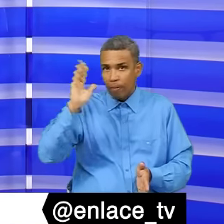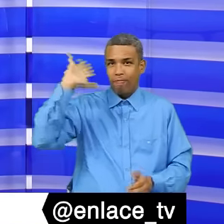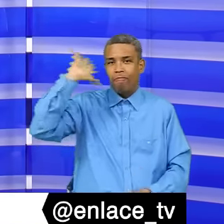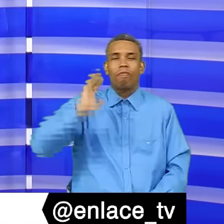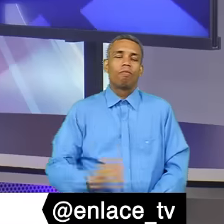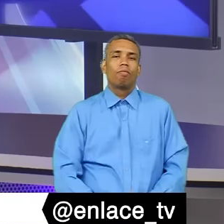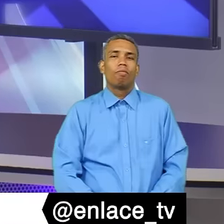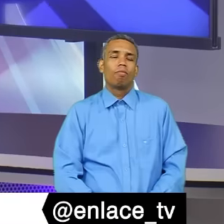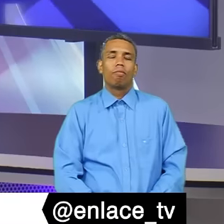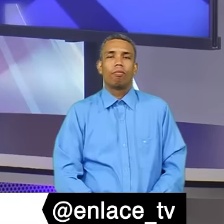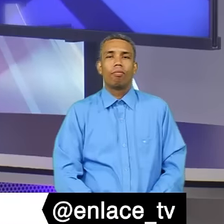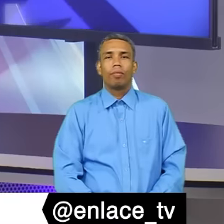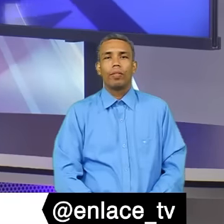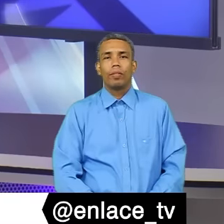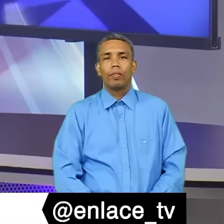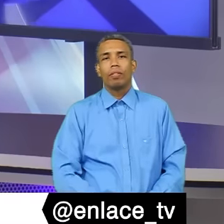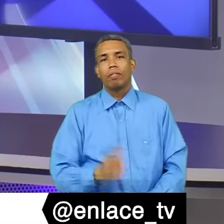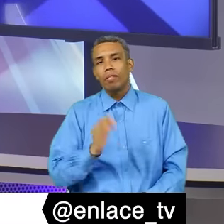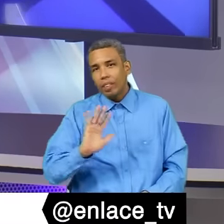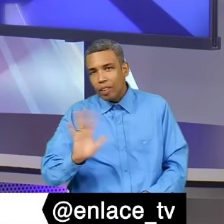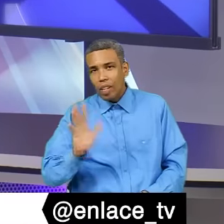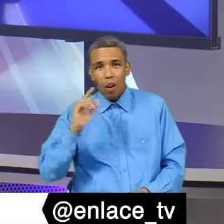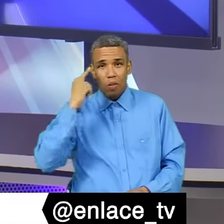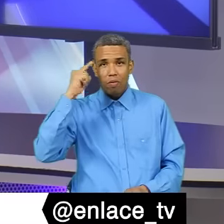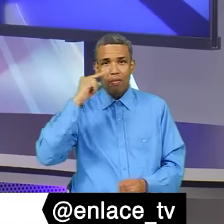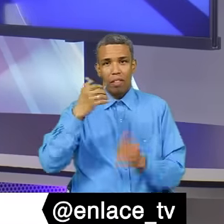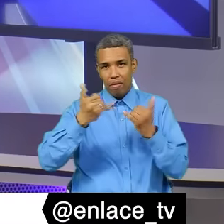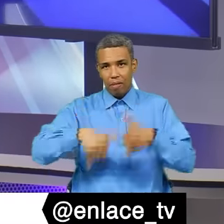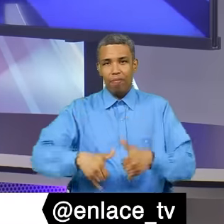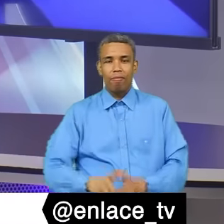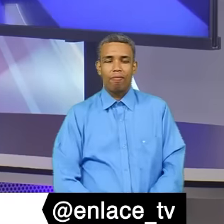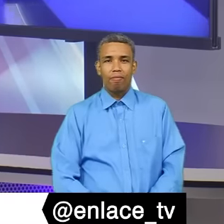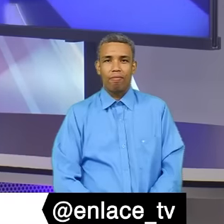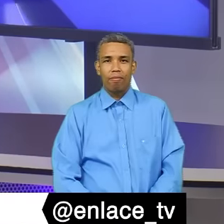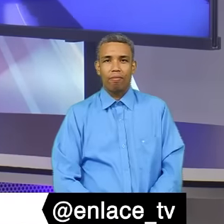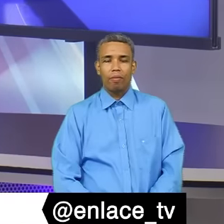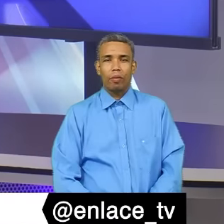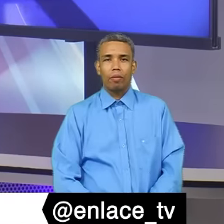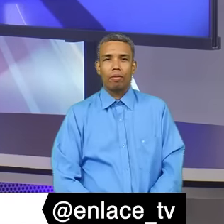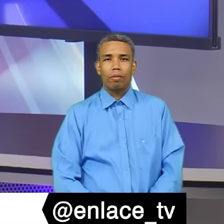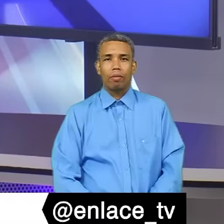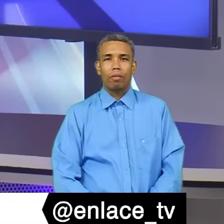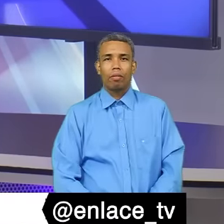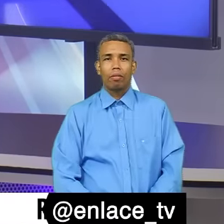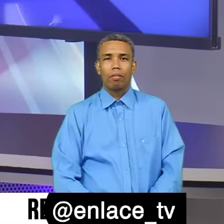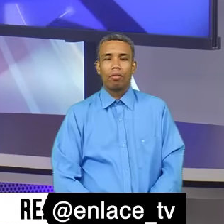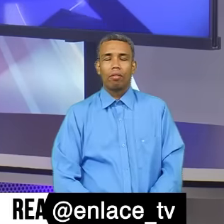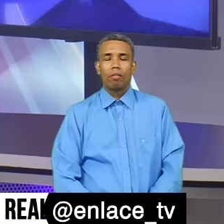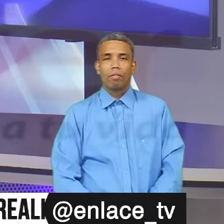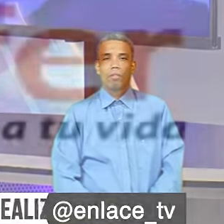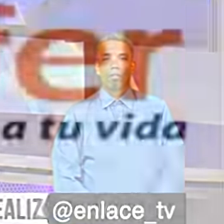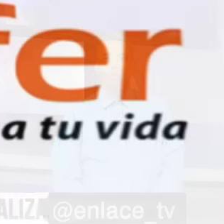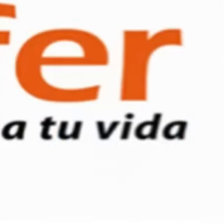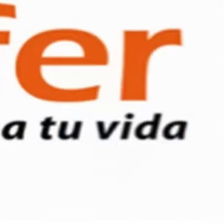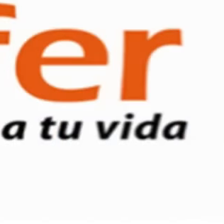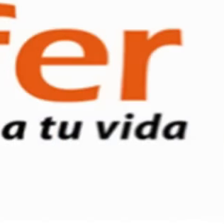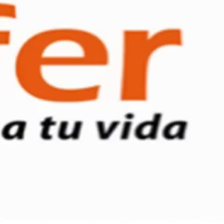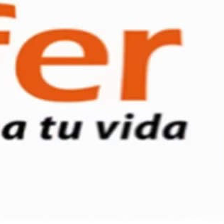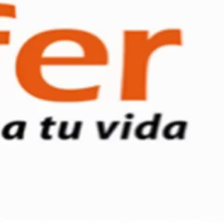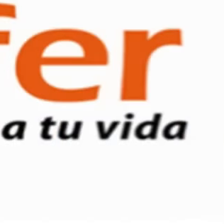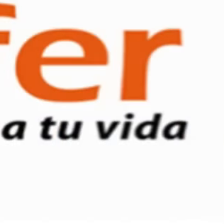chao. Chao, Sara, y hasta aquí la información más importante de nuestra ciudad y región. Antes de despedirnos, les recuerdo, materiales